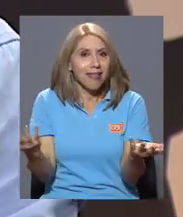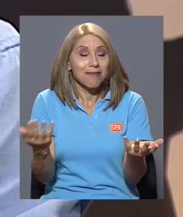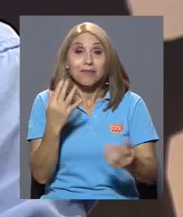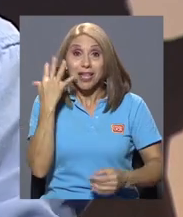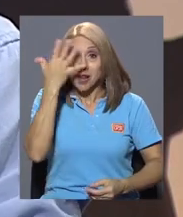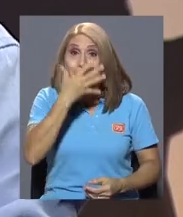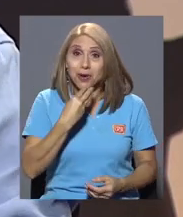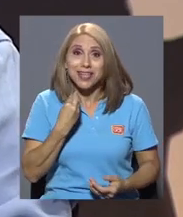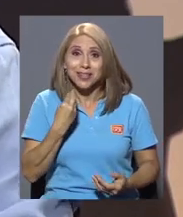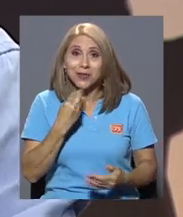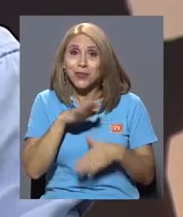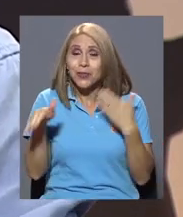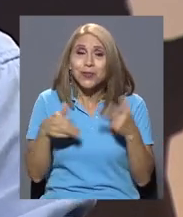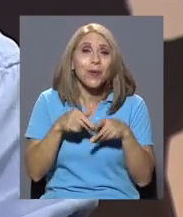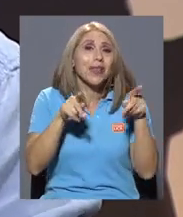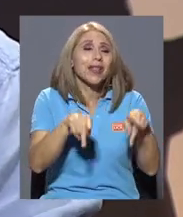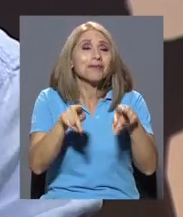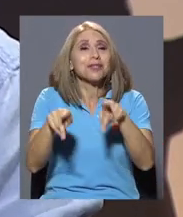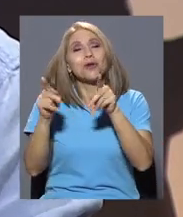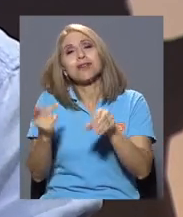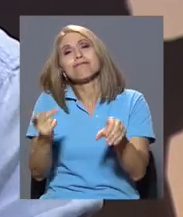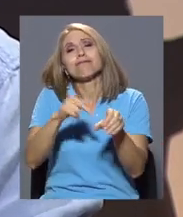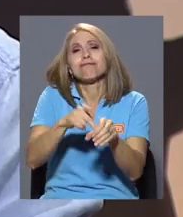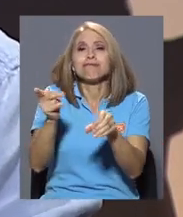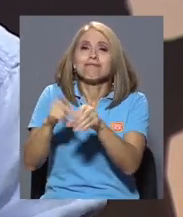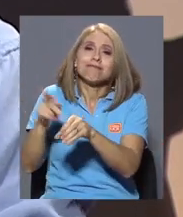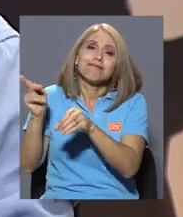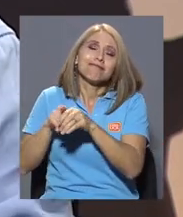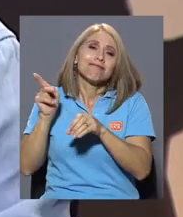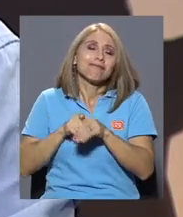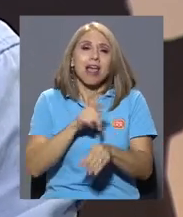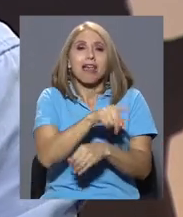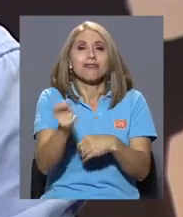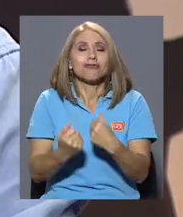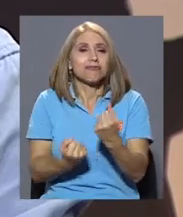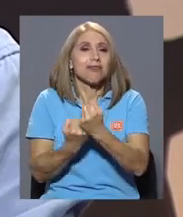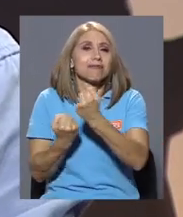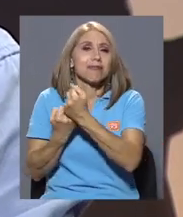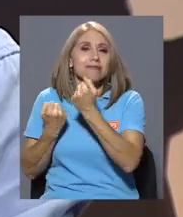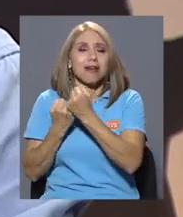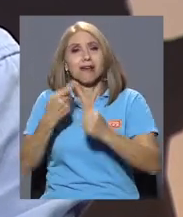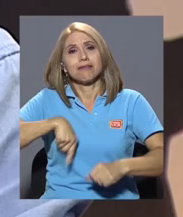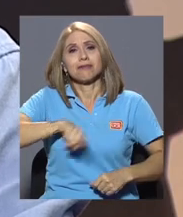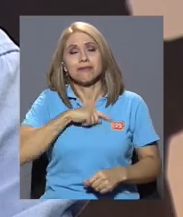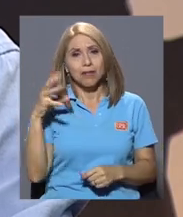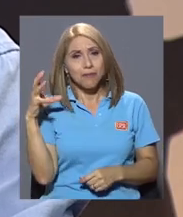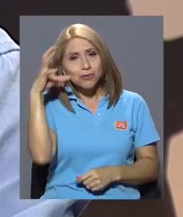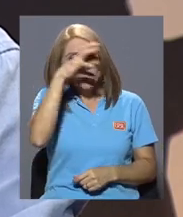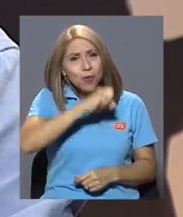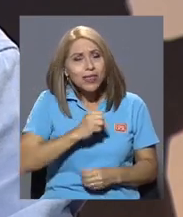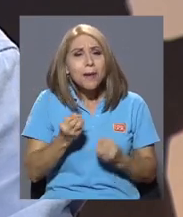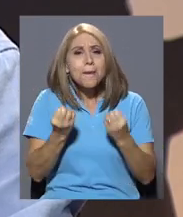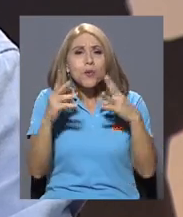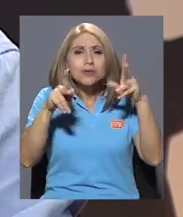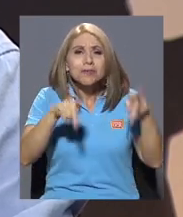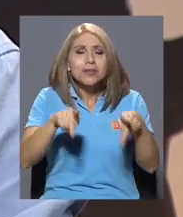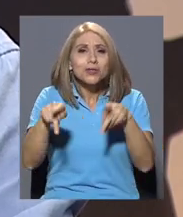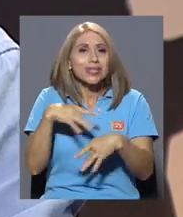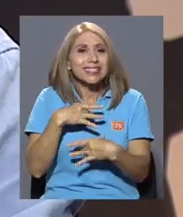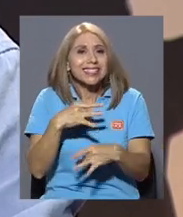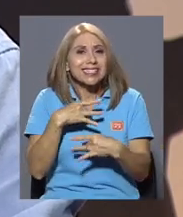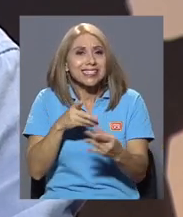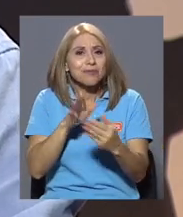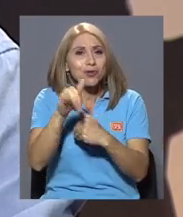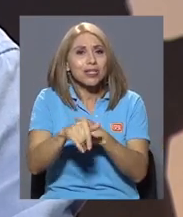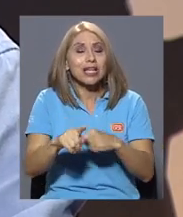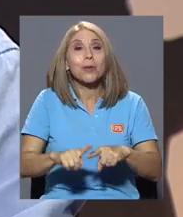era muy lindo recibir todo ese montón de soporte en ese momento y darnos cuenta del montón de personas que estaban interesadas en este proyecto